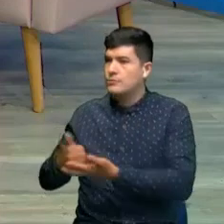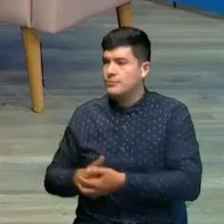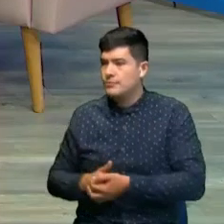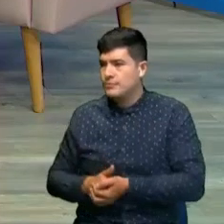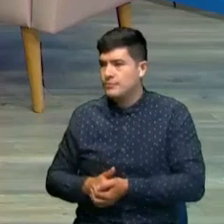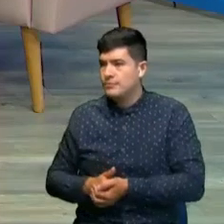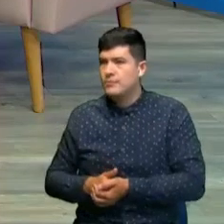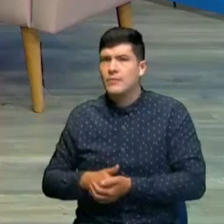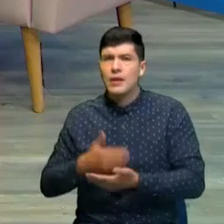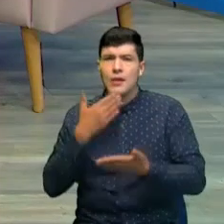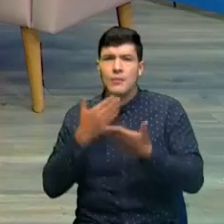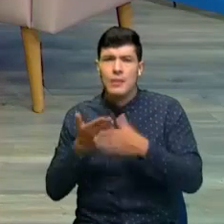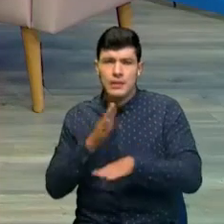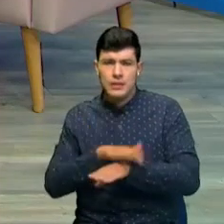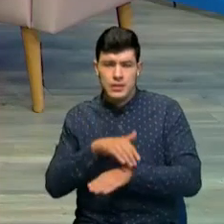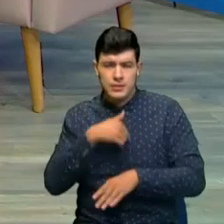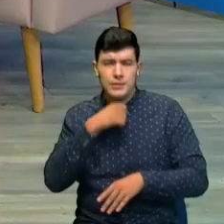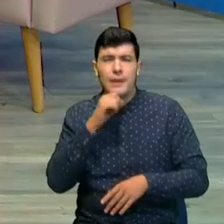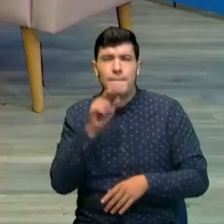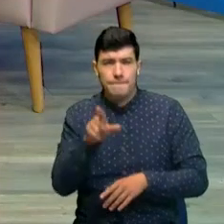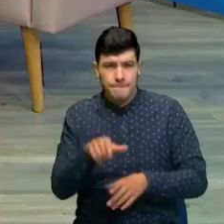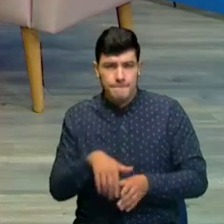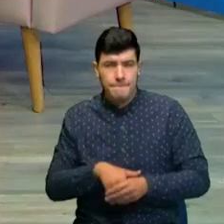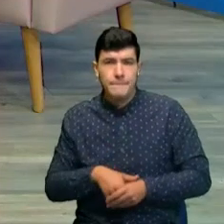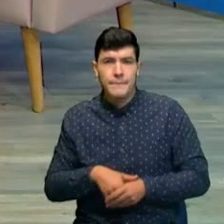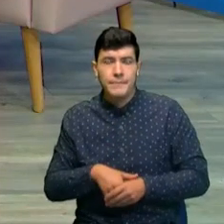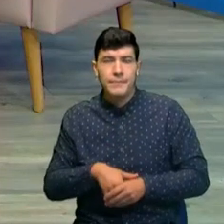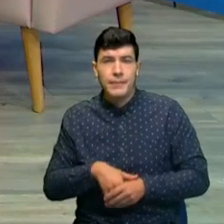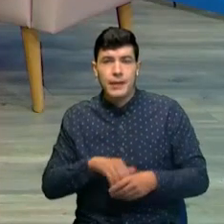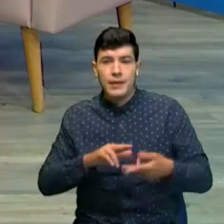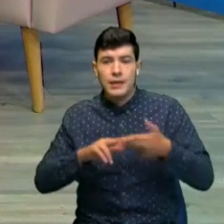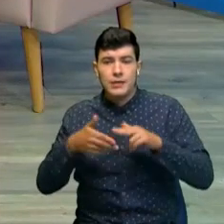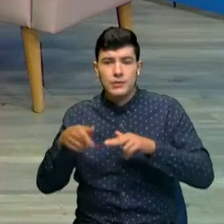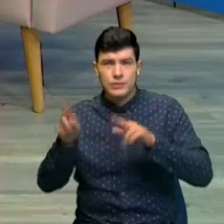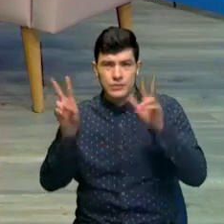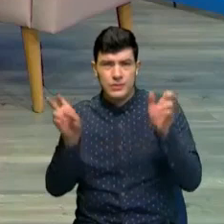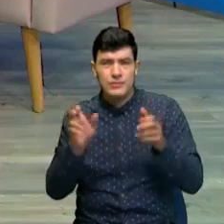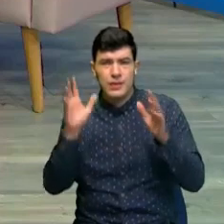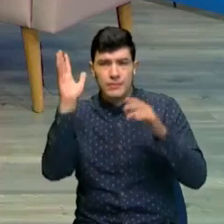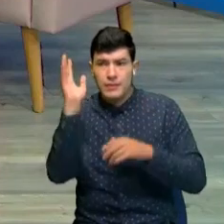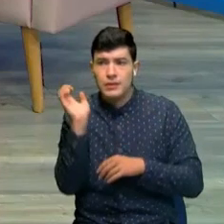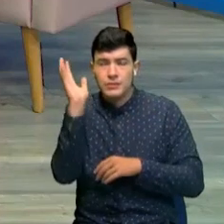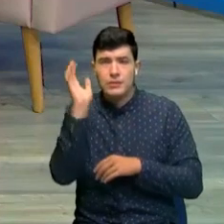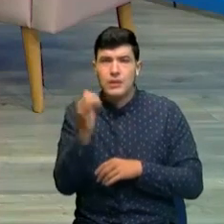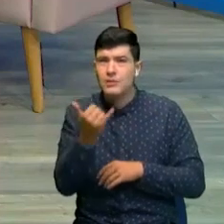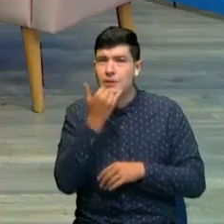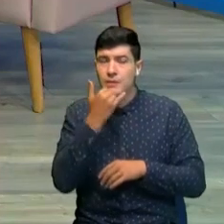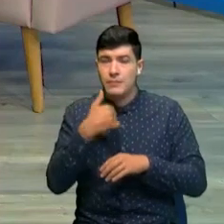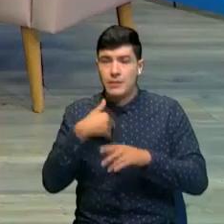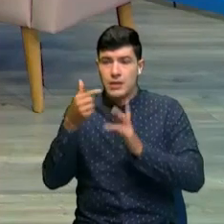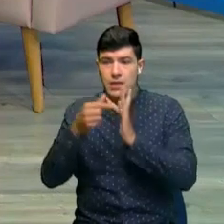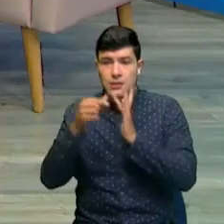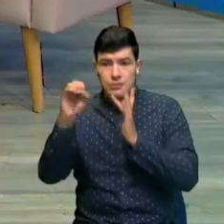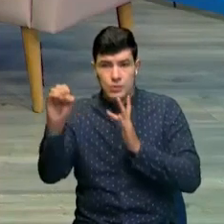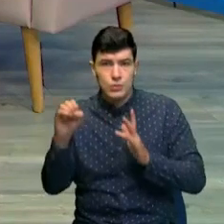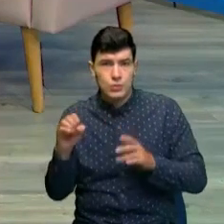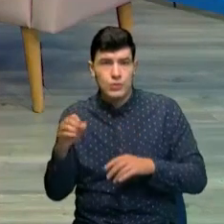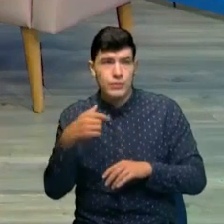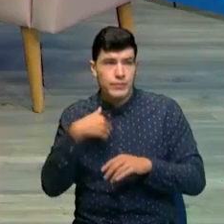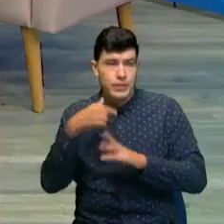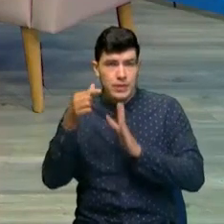Esto es para hacer una preguntita. ¿Cuál es? En cuanto a la pensión, lo que pasa es que el esposo mío